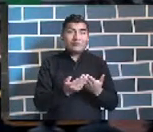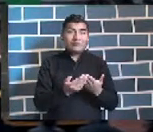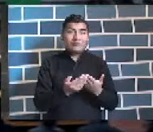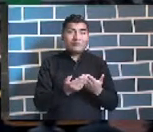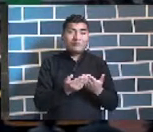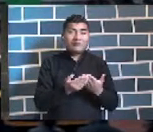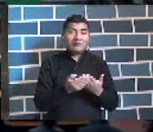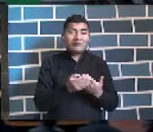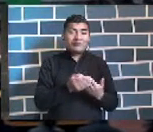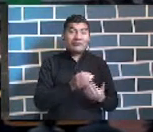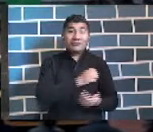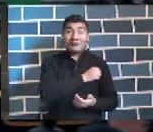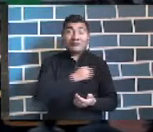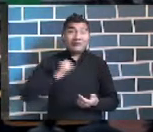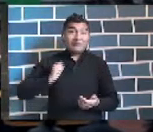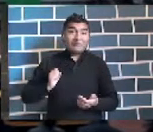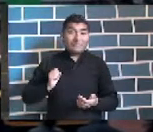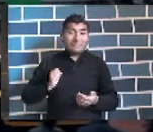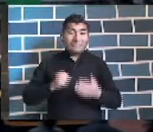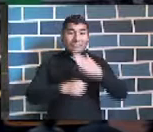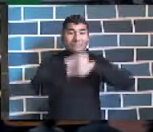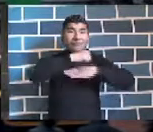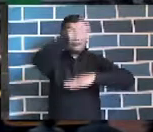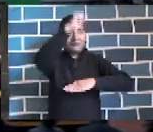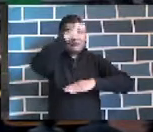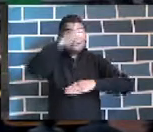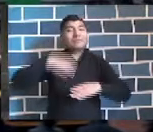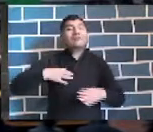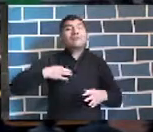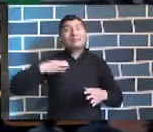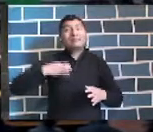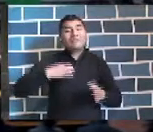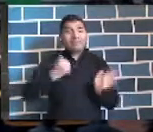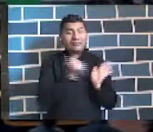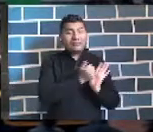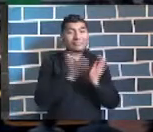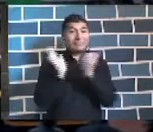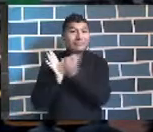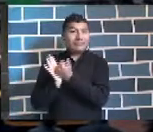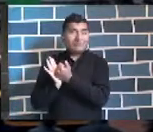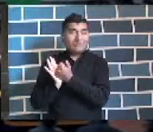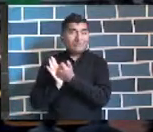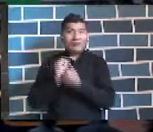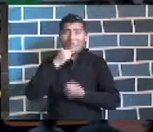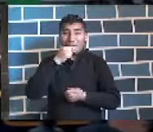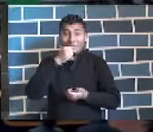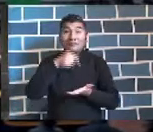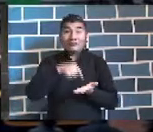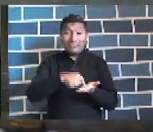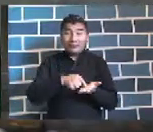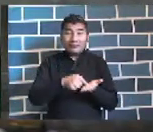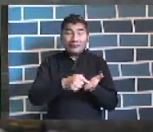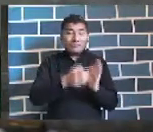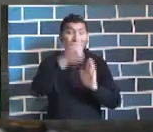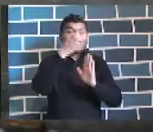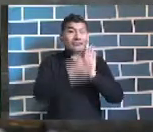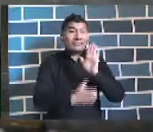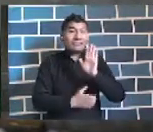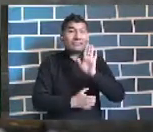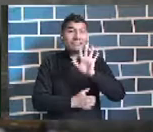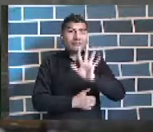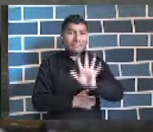sumo sacerdote que se entrega en sacrificio. Y dice así el capítulo